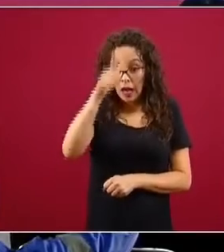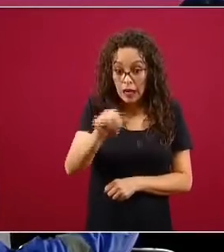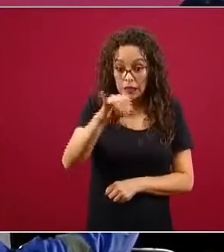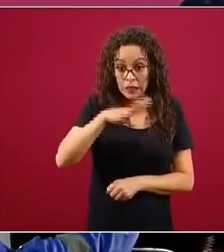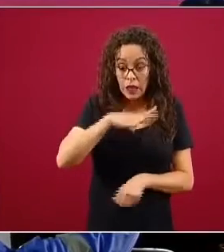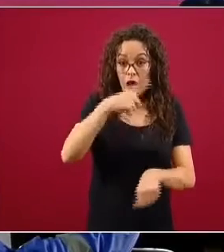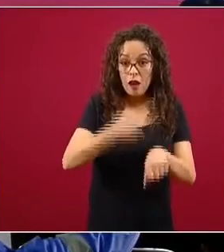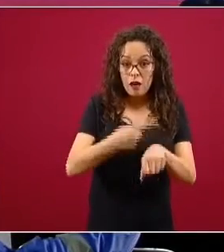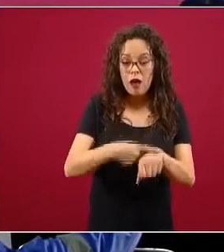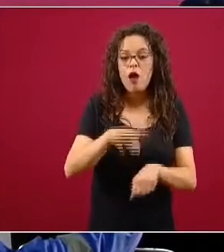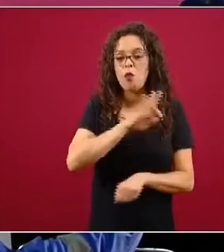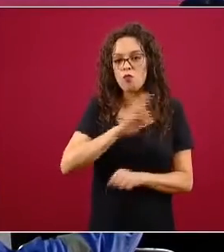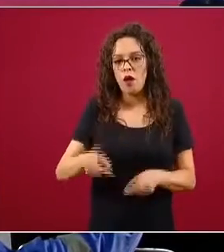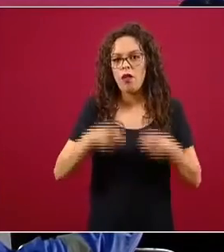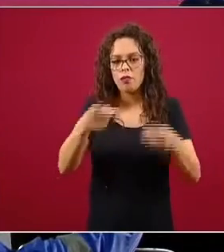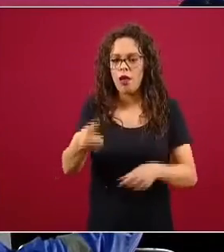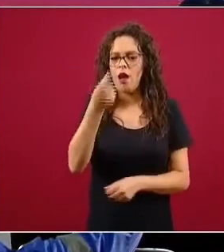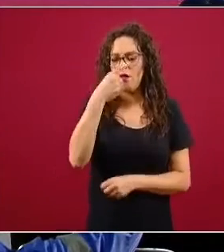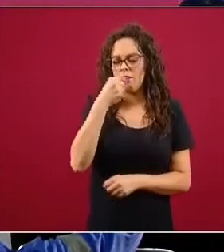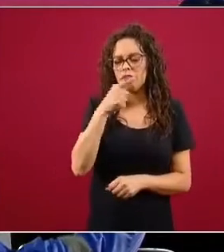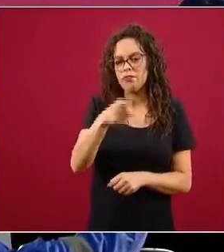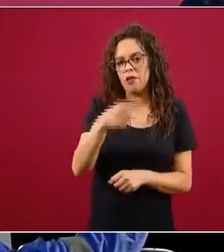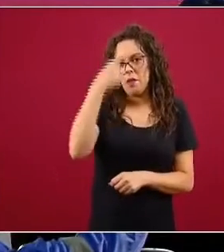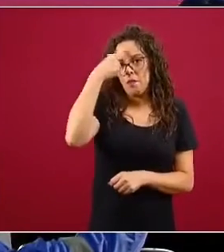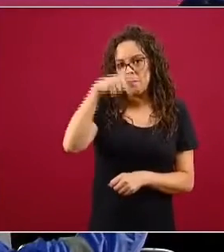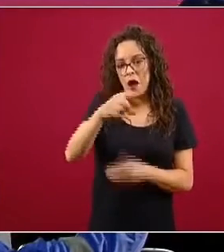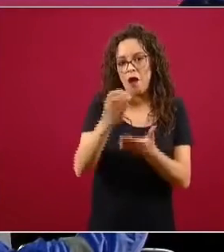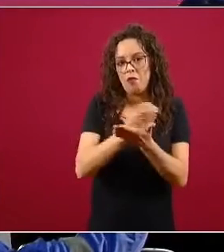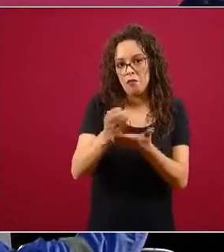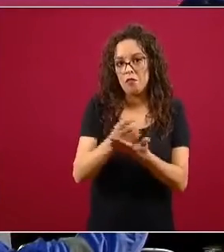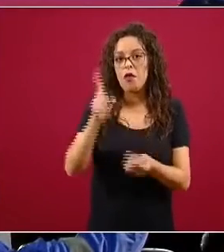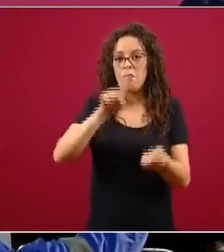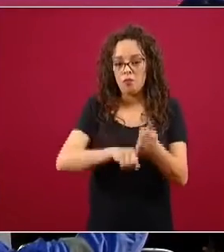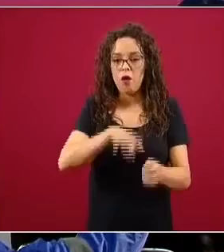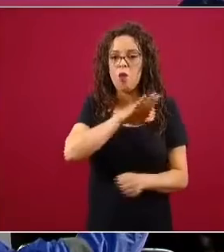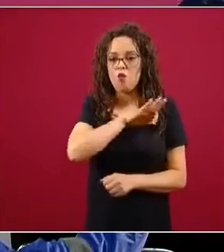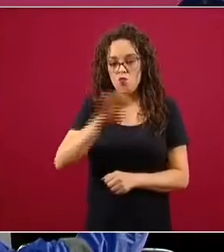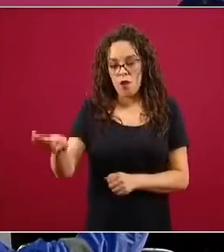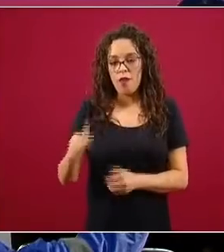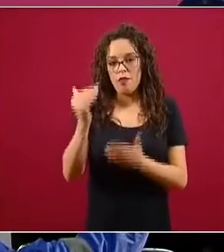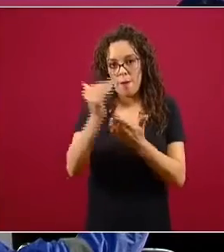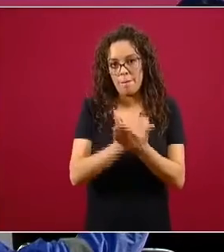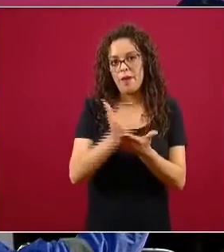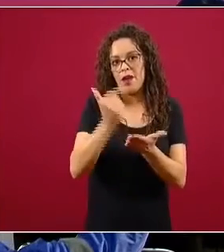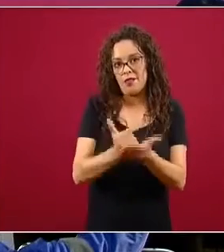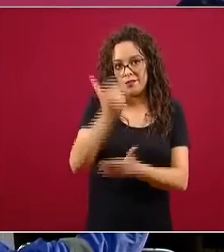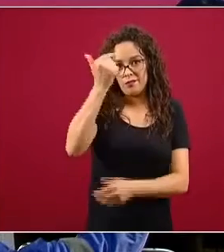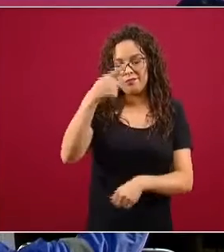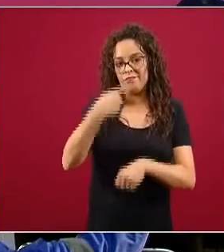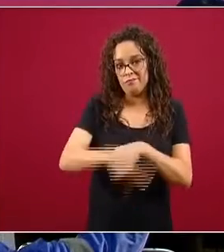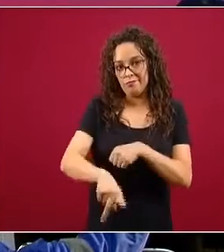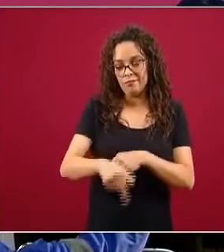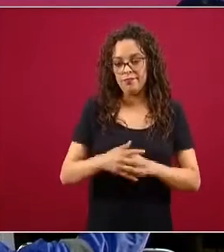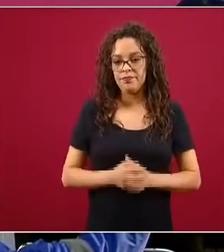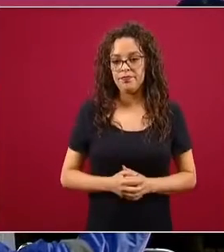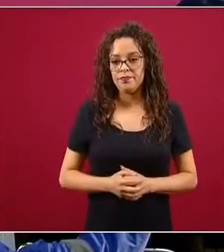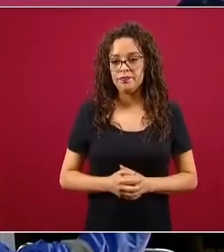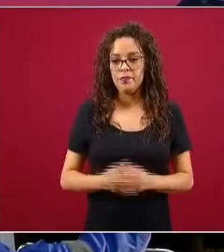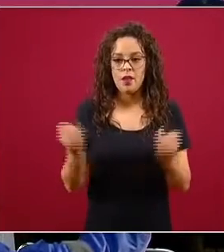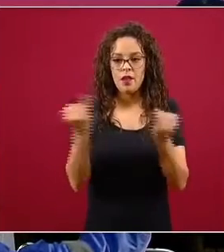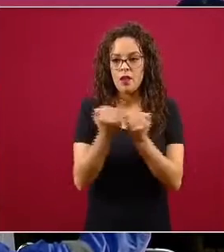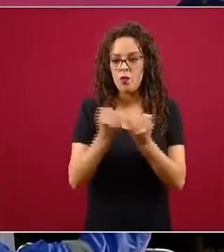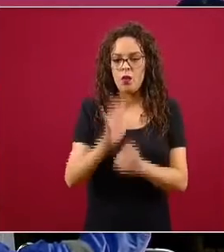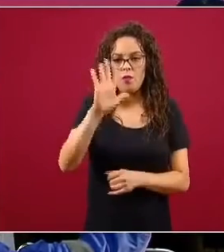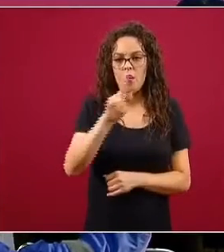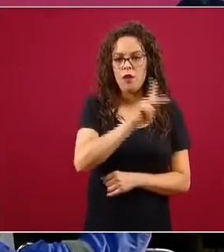y los logra controlar, y por lo tanto disminuyen las complicaciones. Si lo vemos para el caso de diabetes, es muy similar. La siguiente,